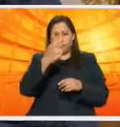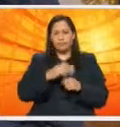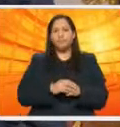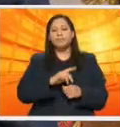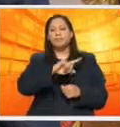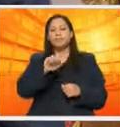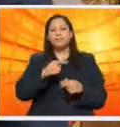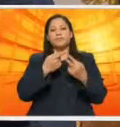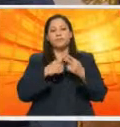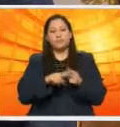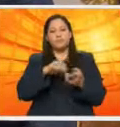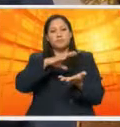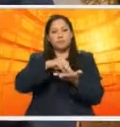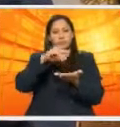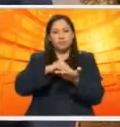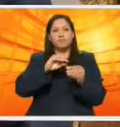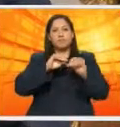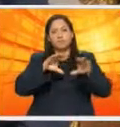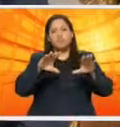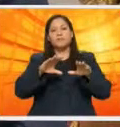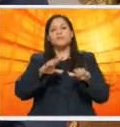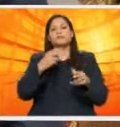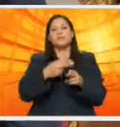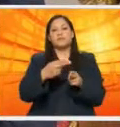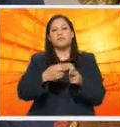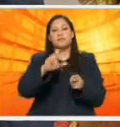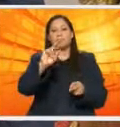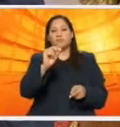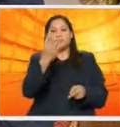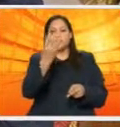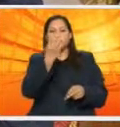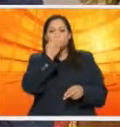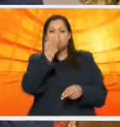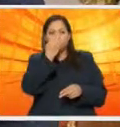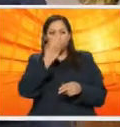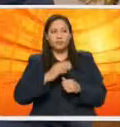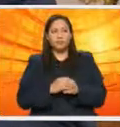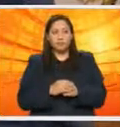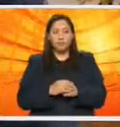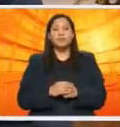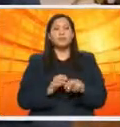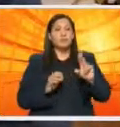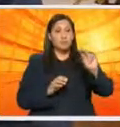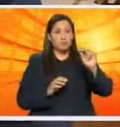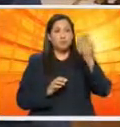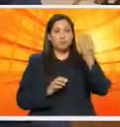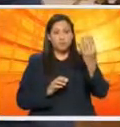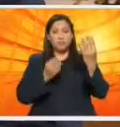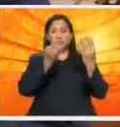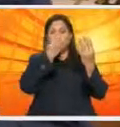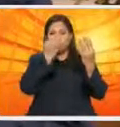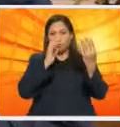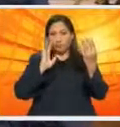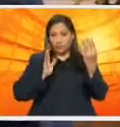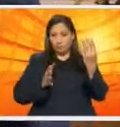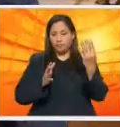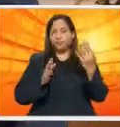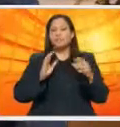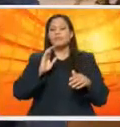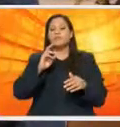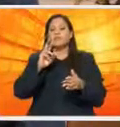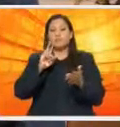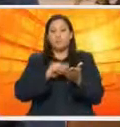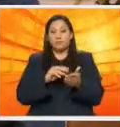Después empezamos a replicar el modelo hasta que llegamos a 84 escuelas, ¿no? 84. 84 escuelas y concluimos